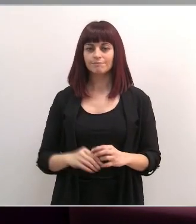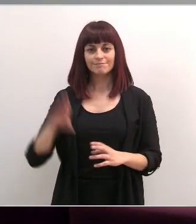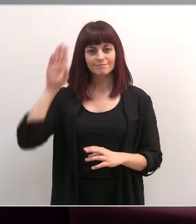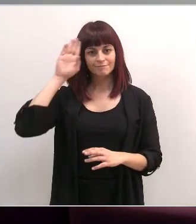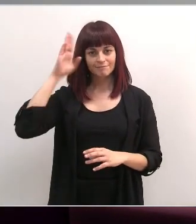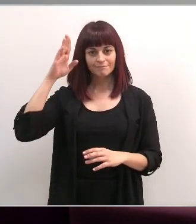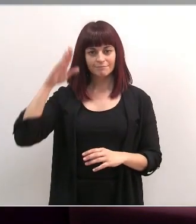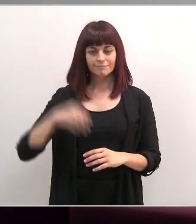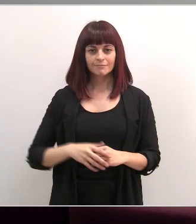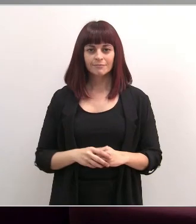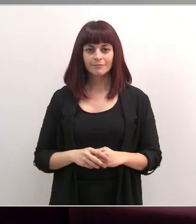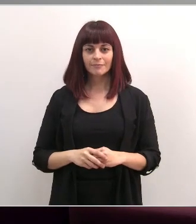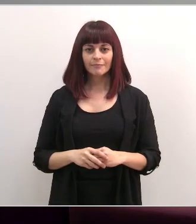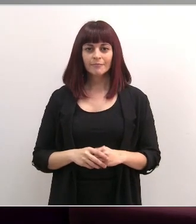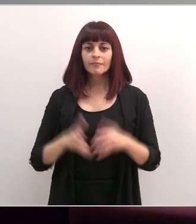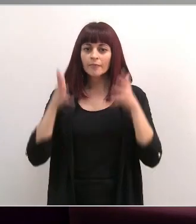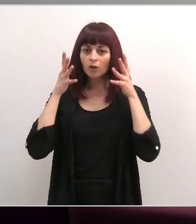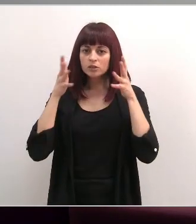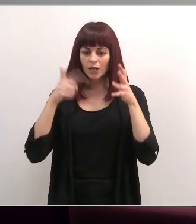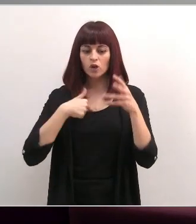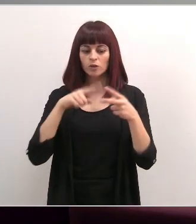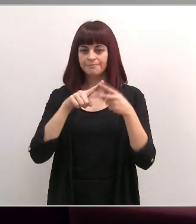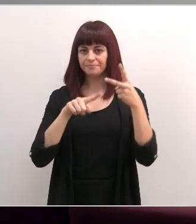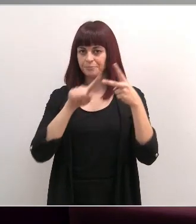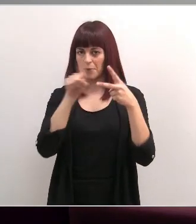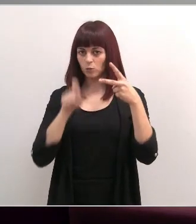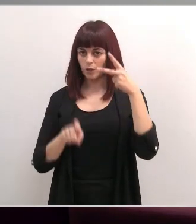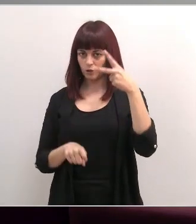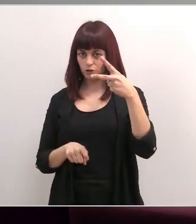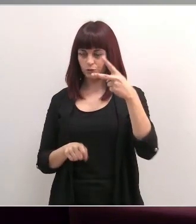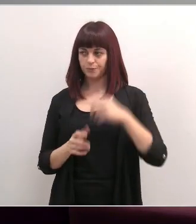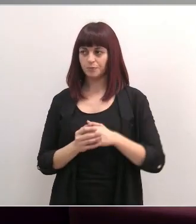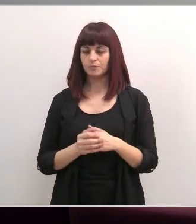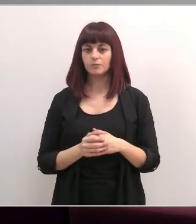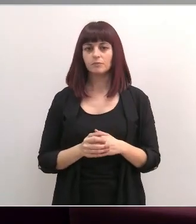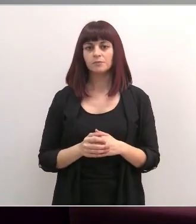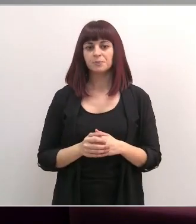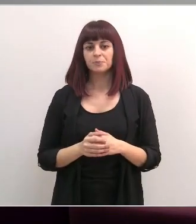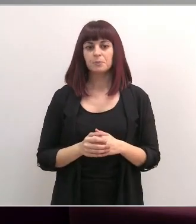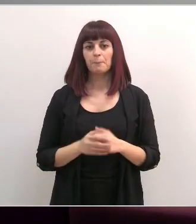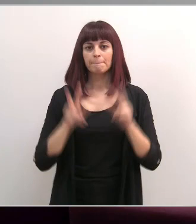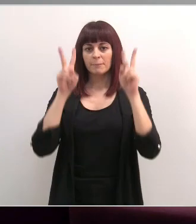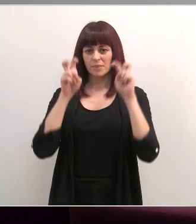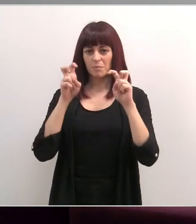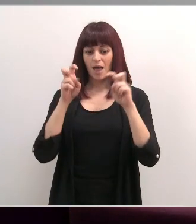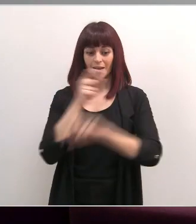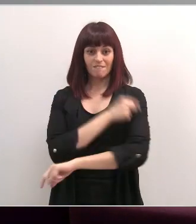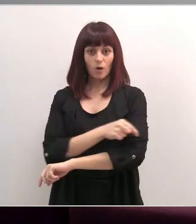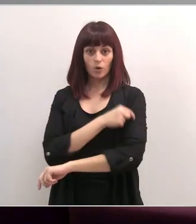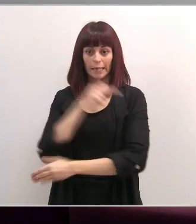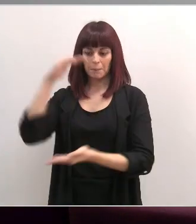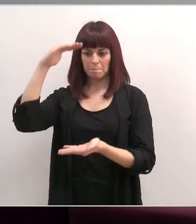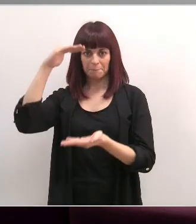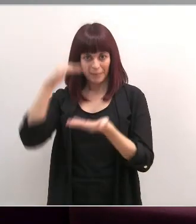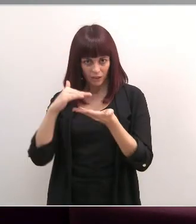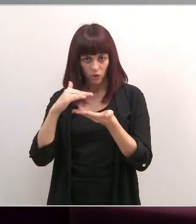Hola, consejero, yo dos cuestiones. La reducción del envío de dosis, ¿cómo va a